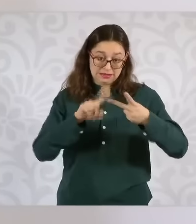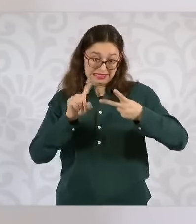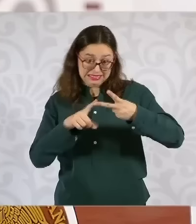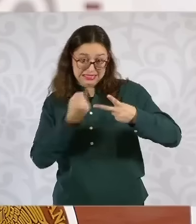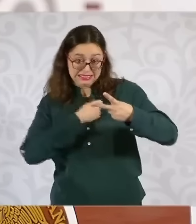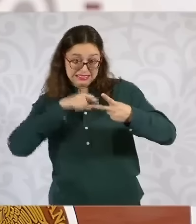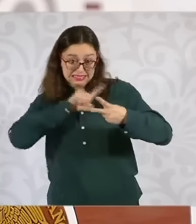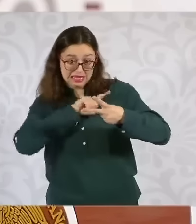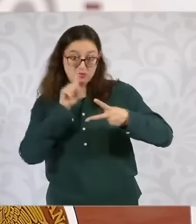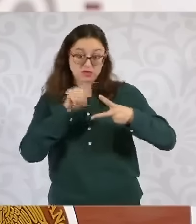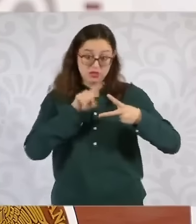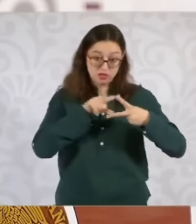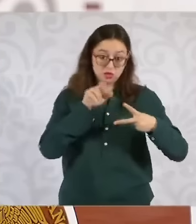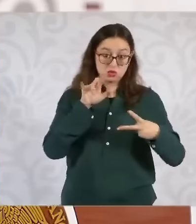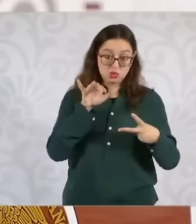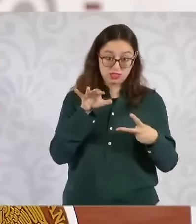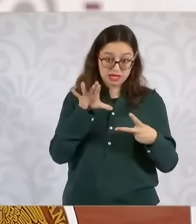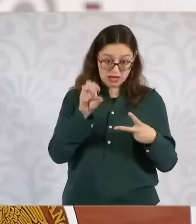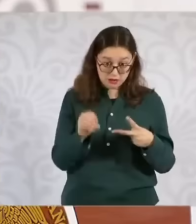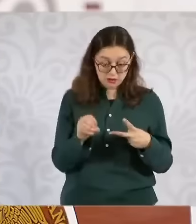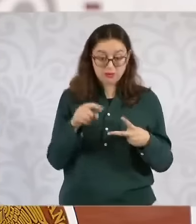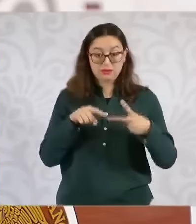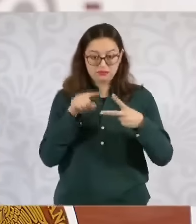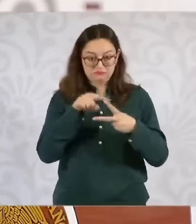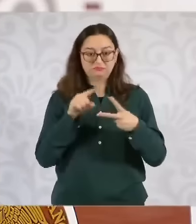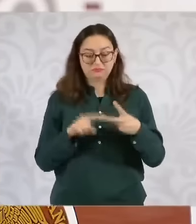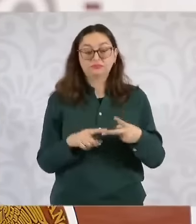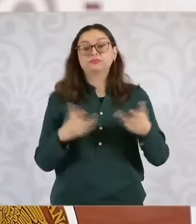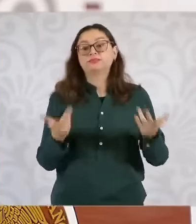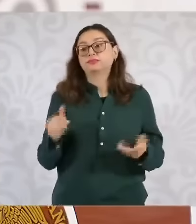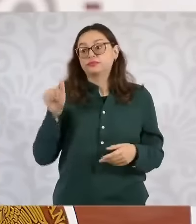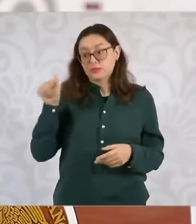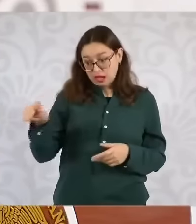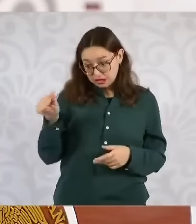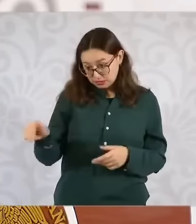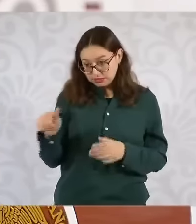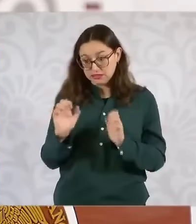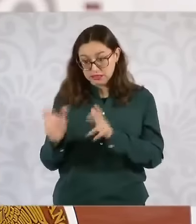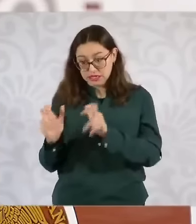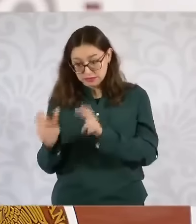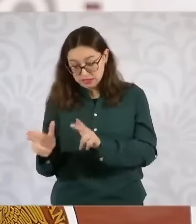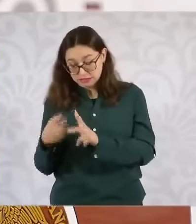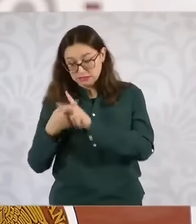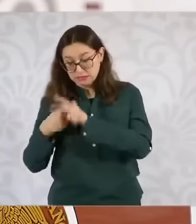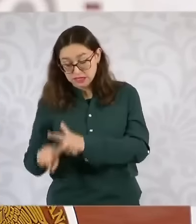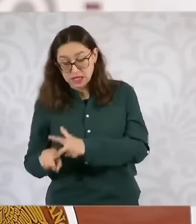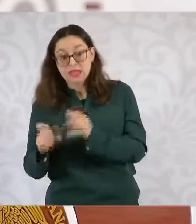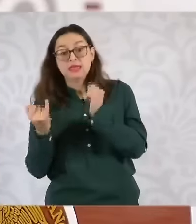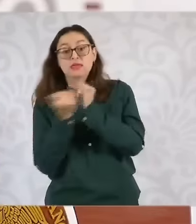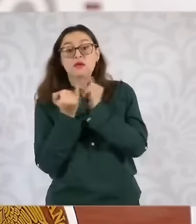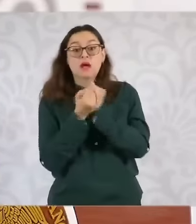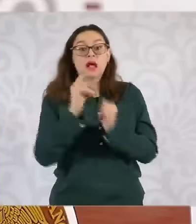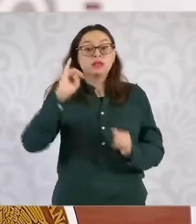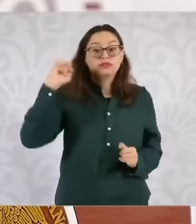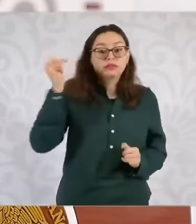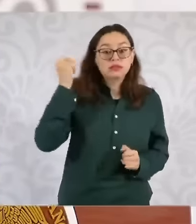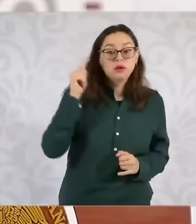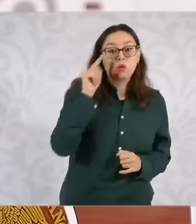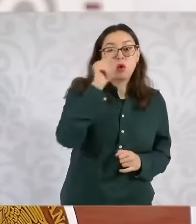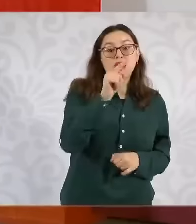pero vamos a empezar aquí y también en Tijuana, porque nos han conseguido instalaciones. Podemos empezar muy pronto